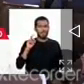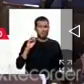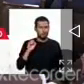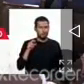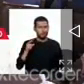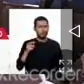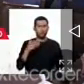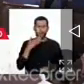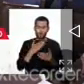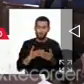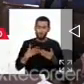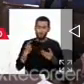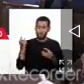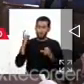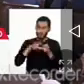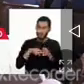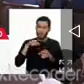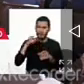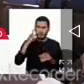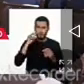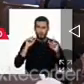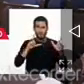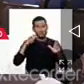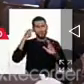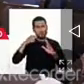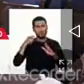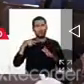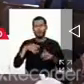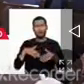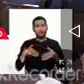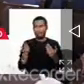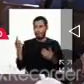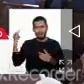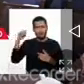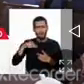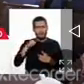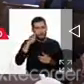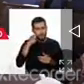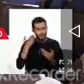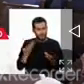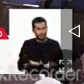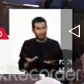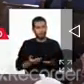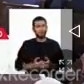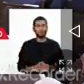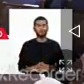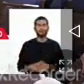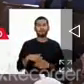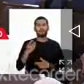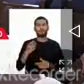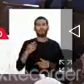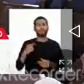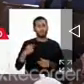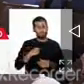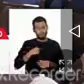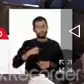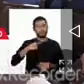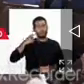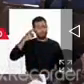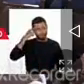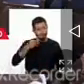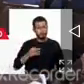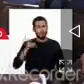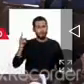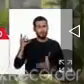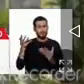tenido la gentileza de participar en video al no poder acompañarnos presencialmente, como estoy segura